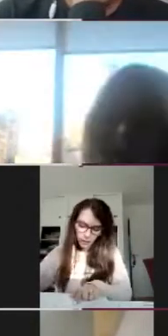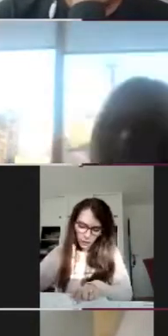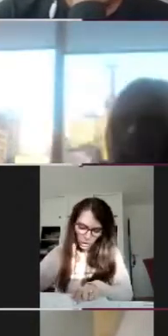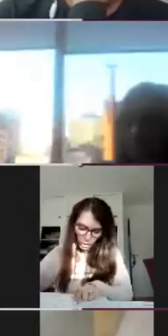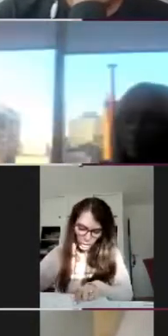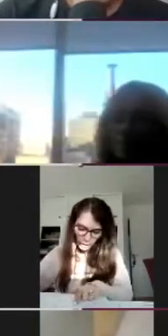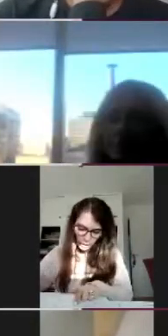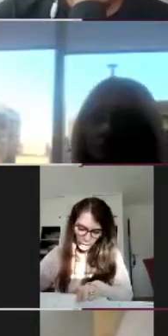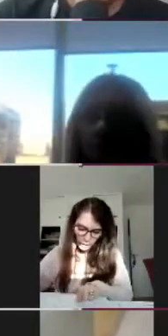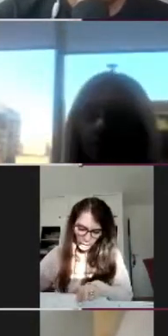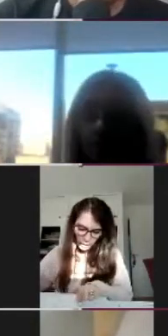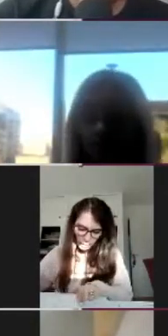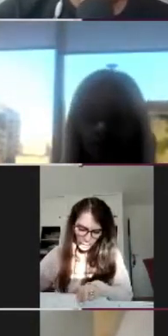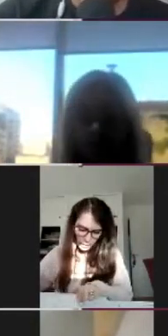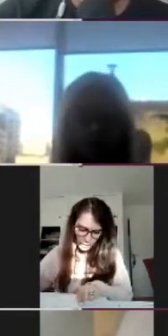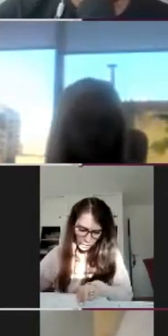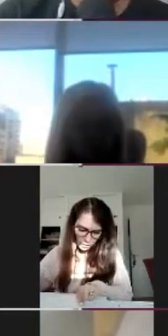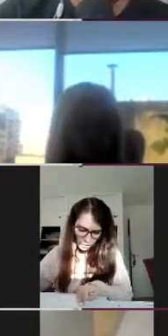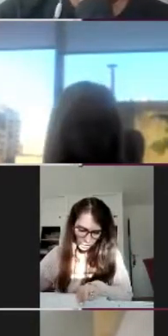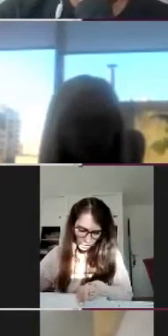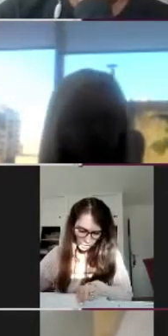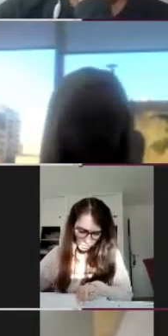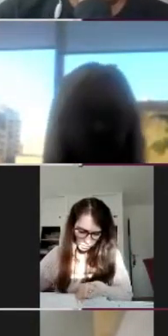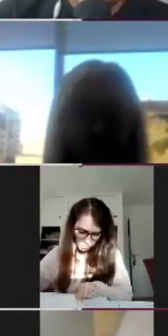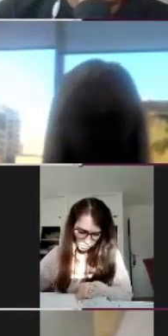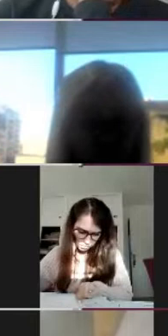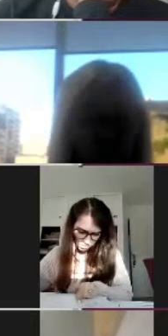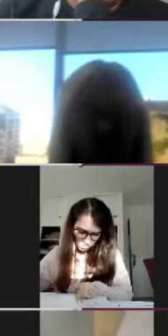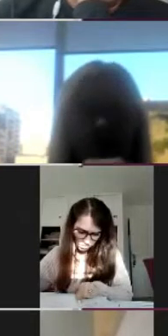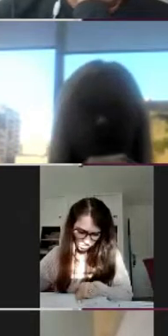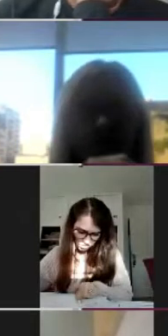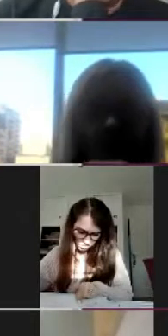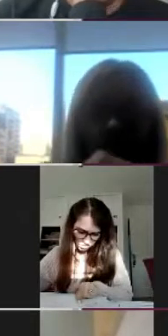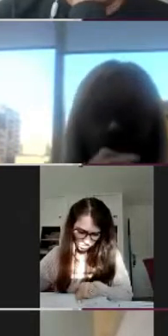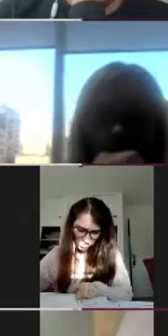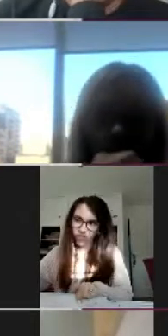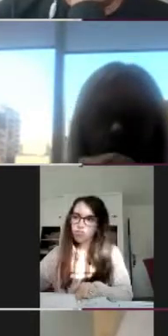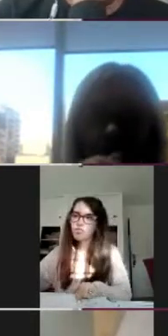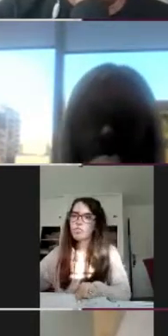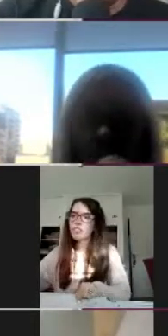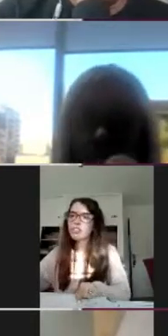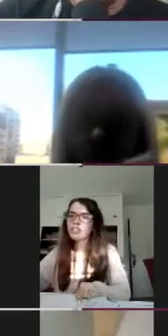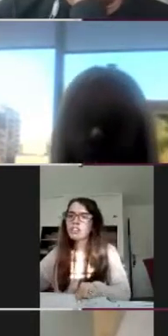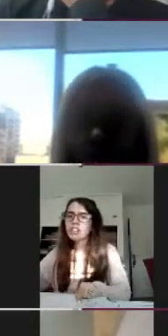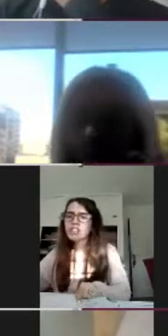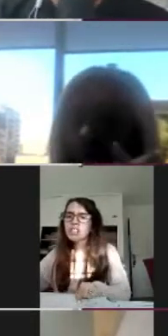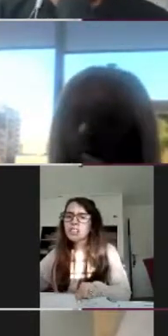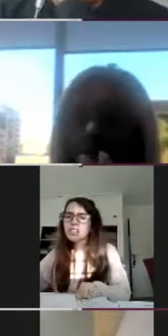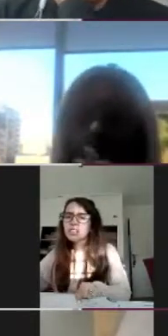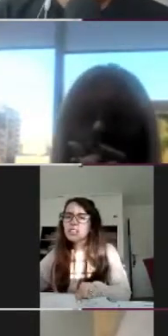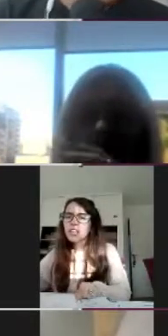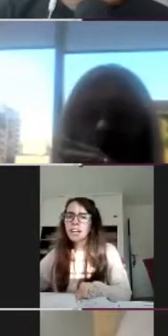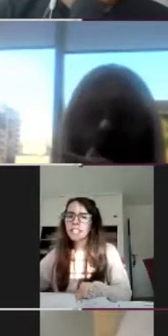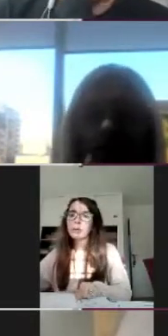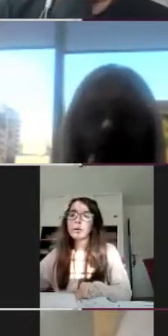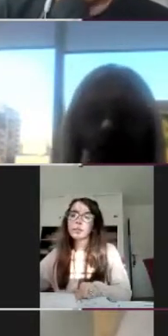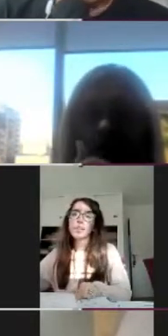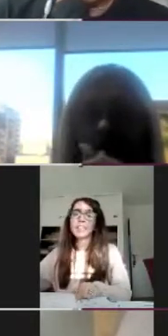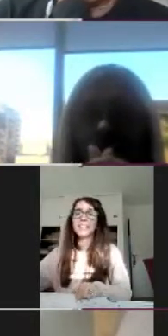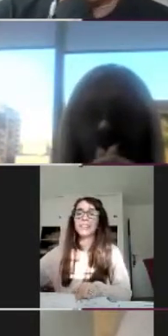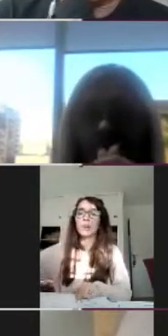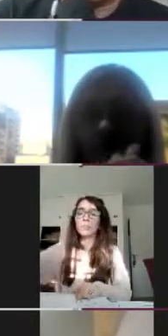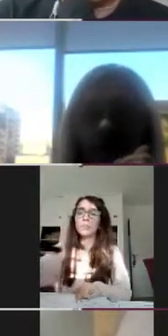Sí, eso controlé y Bueno, me vamos a poner había calcular. dado. A ver, ¿cuánto te da el haber En de cálculo